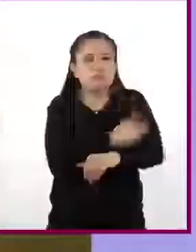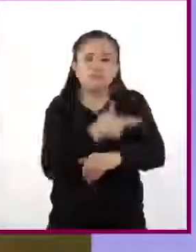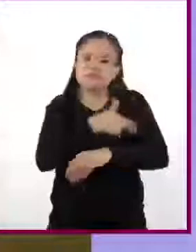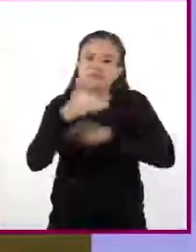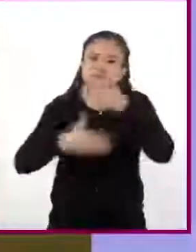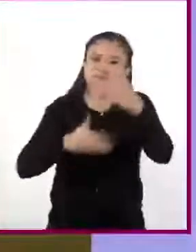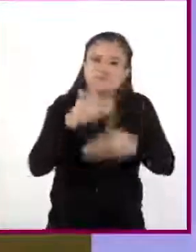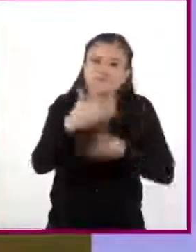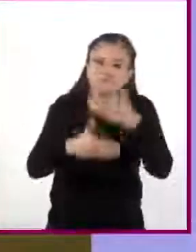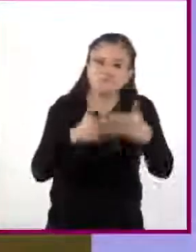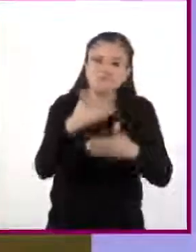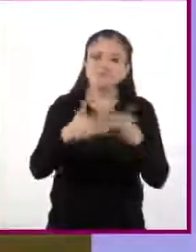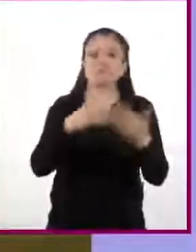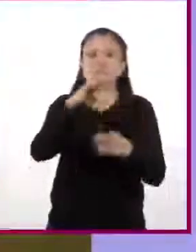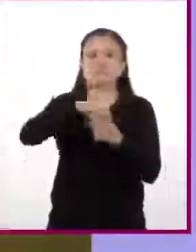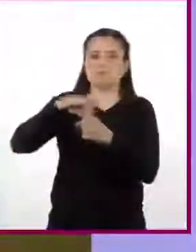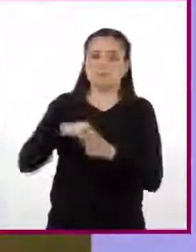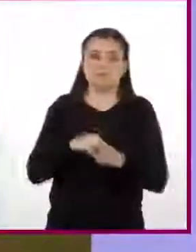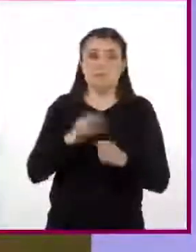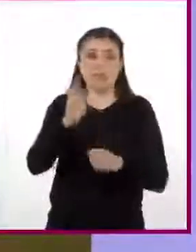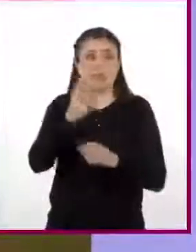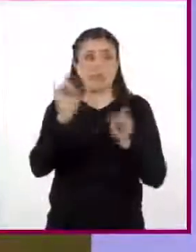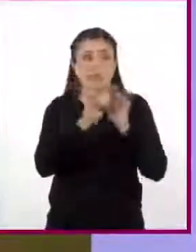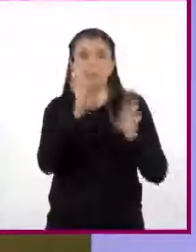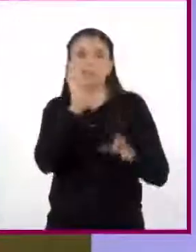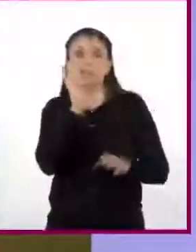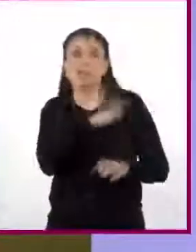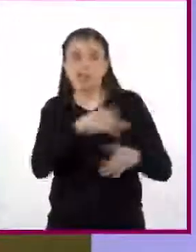definir sanciones a quienes violen estas reglas,